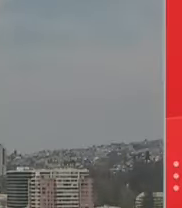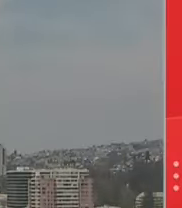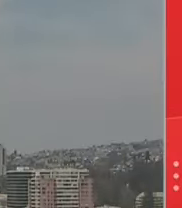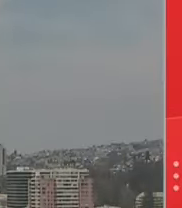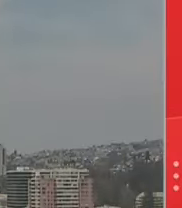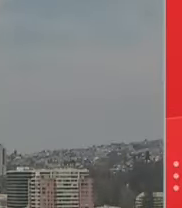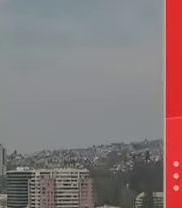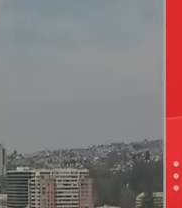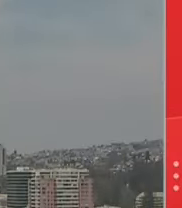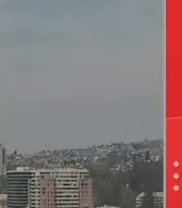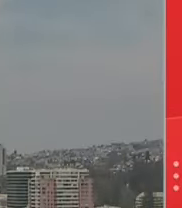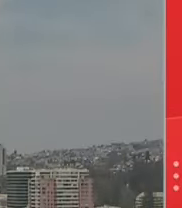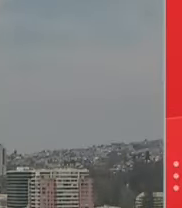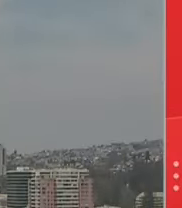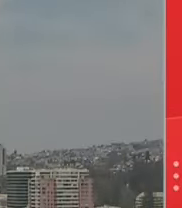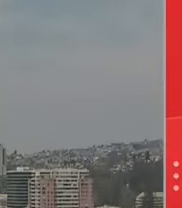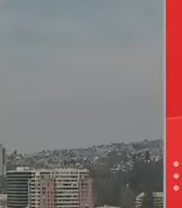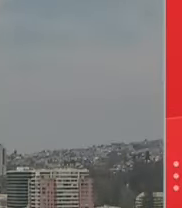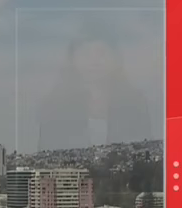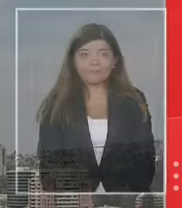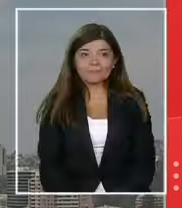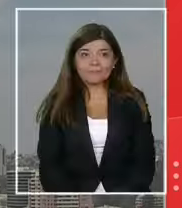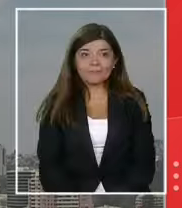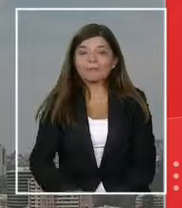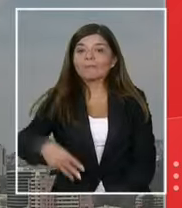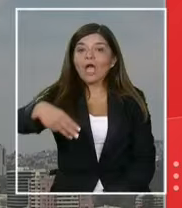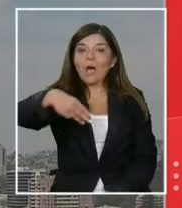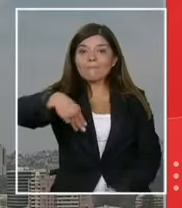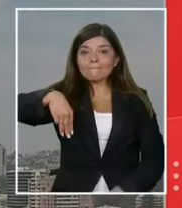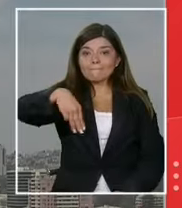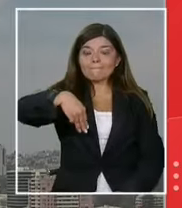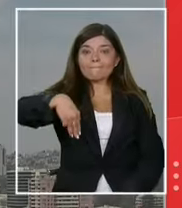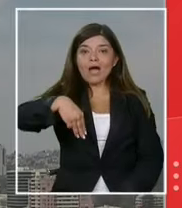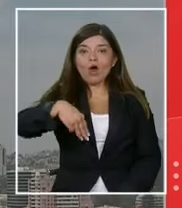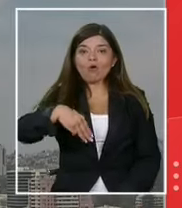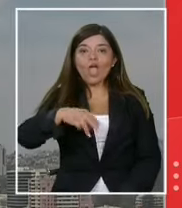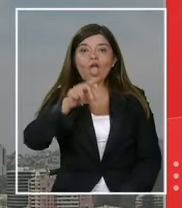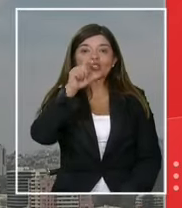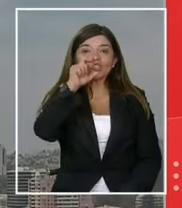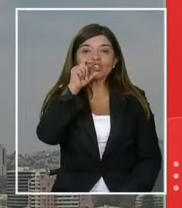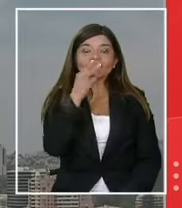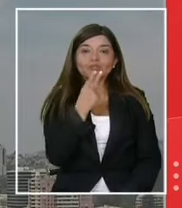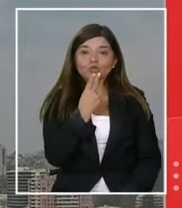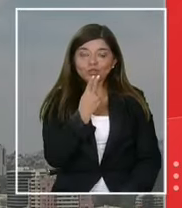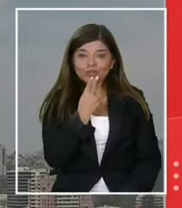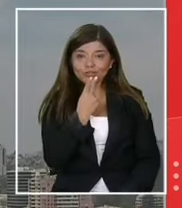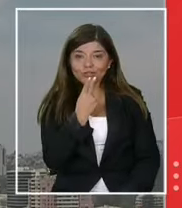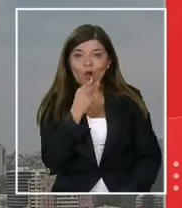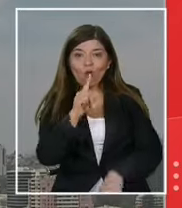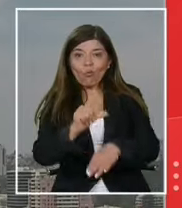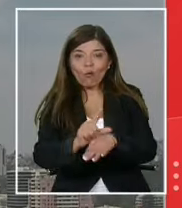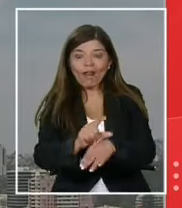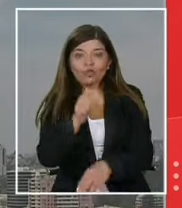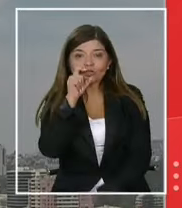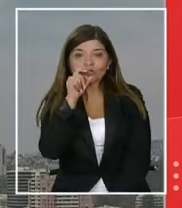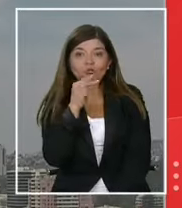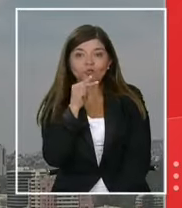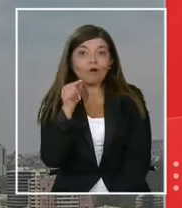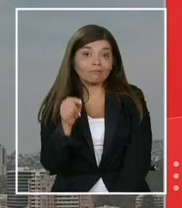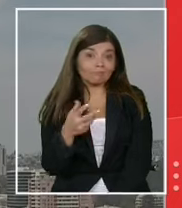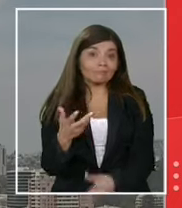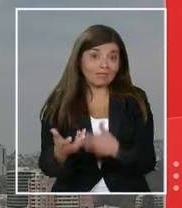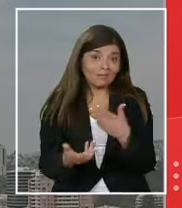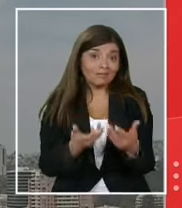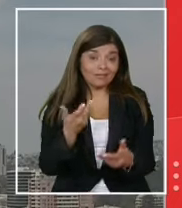2:41. Vamos, nos trasladamos a la región del Maule, a Constitución, donde, recordemos, no solamente hay combate a las llamas,